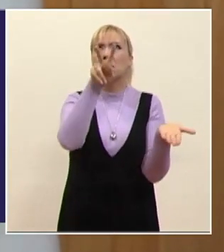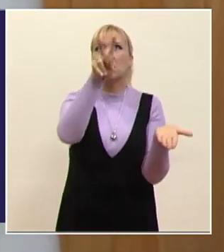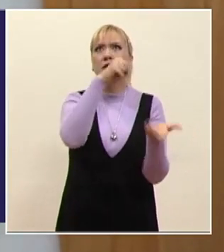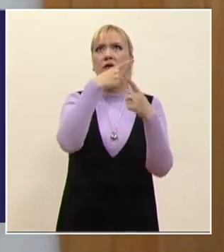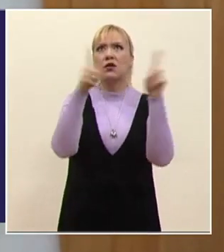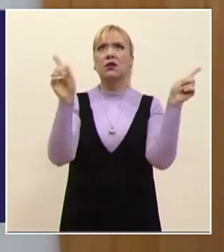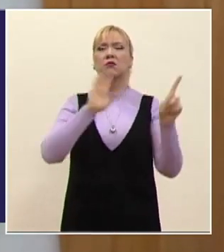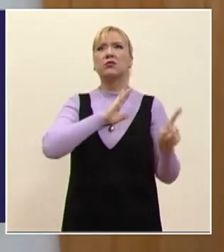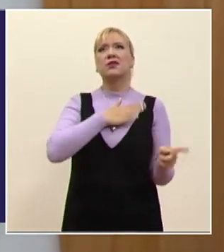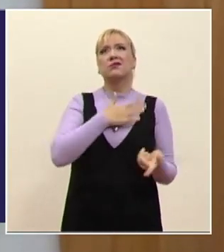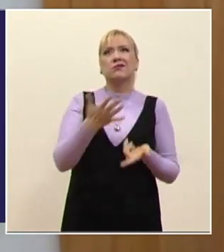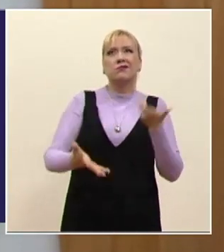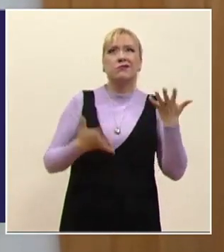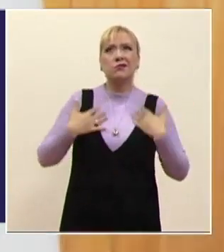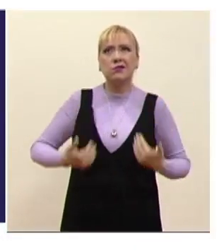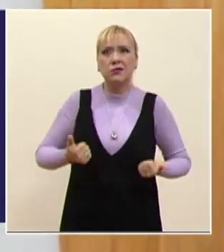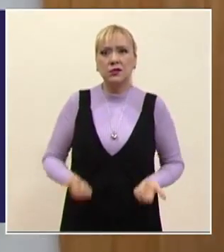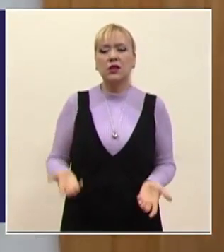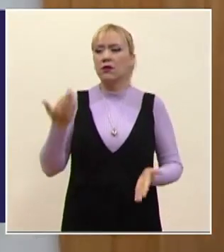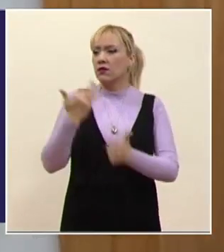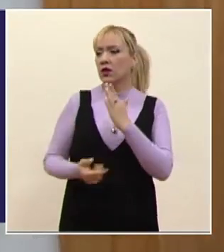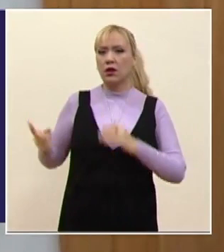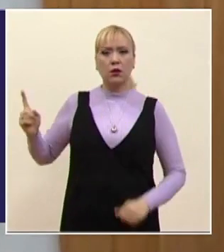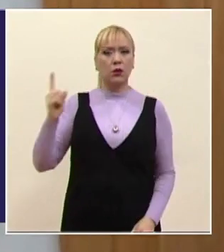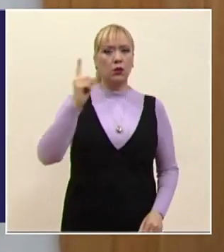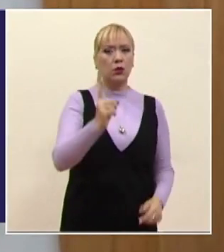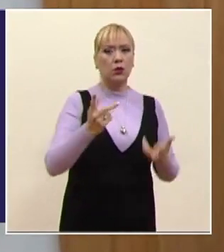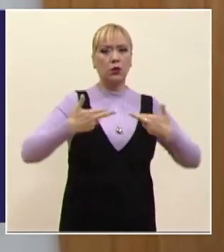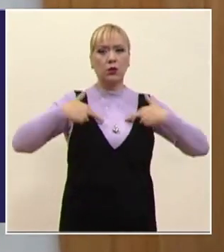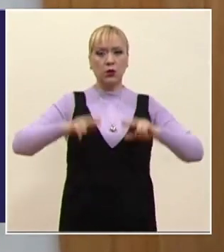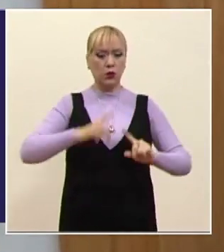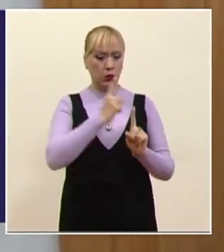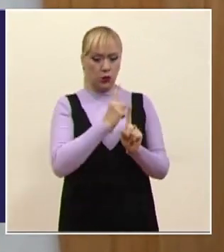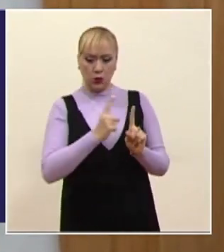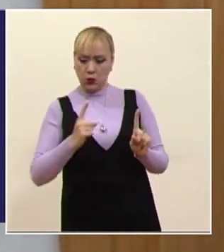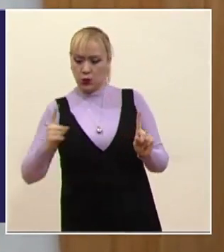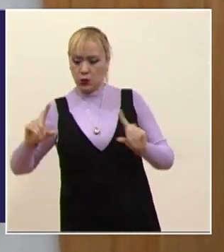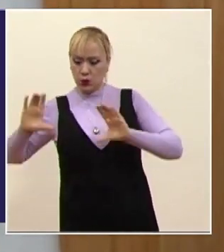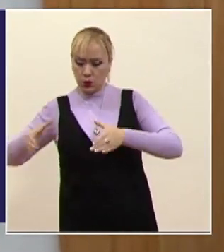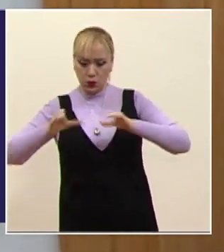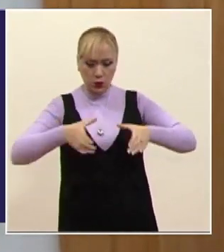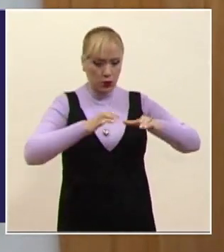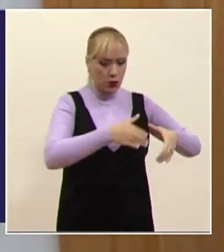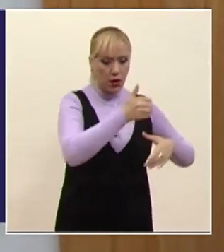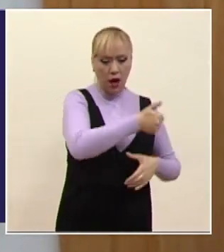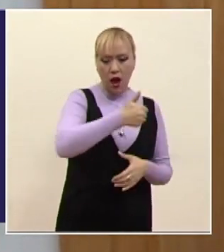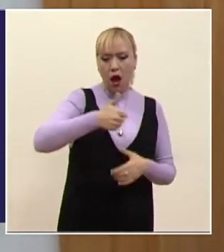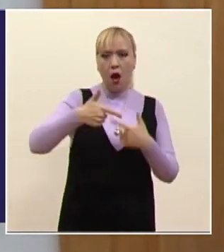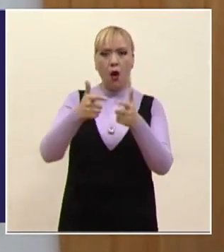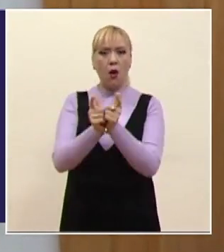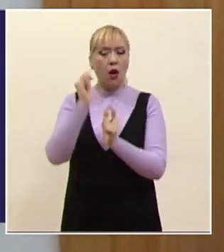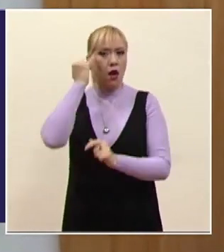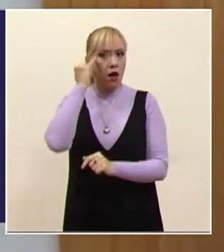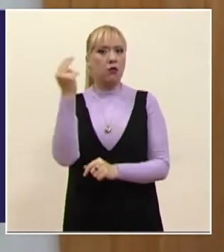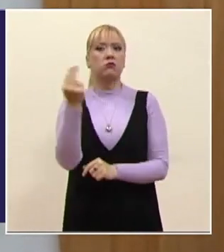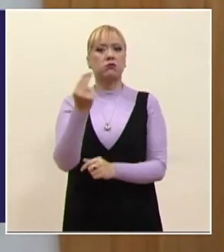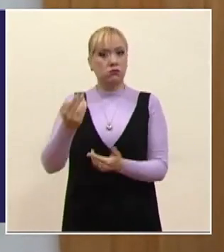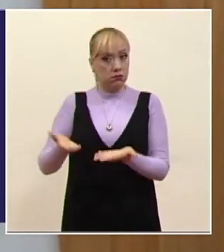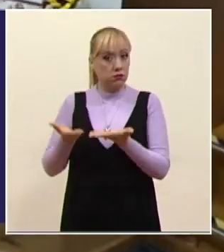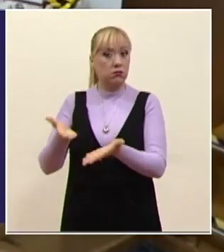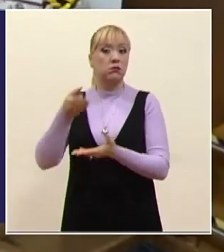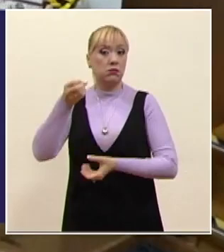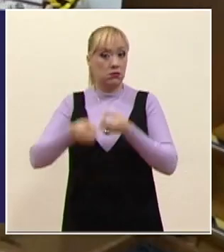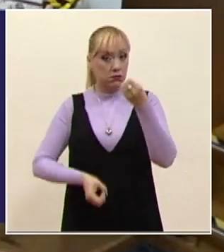representación adecuada en sus órganos electorales. Es nuestra responsabilidad garantizar que las comunidades indígenas tengan un acceso efectivo a la